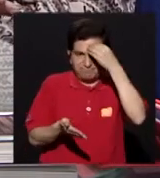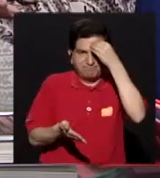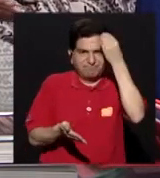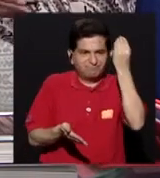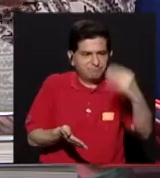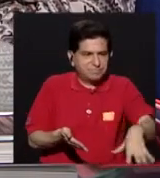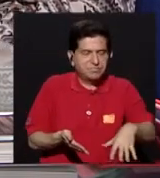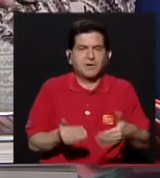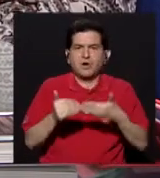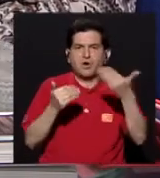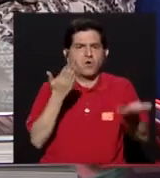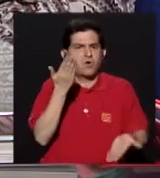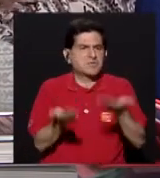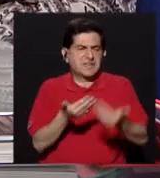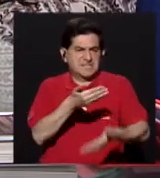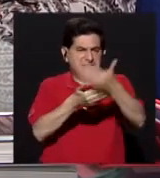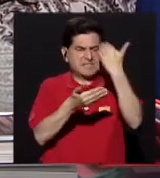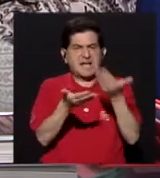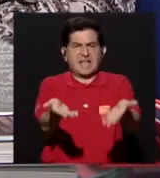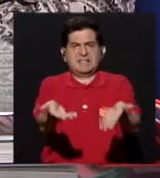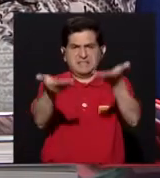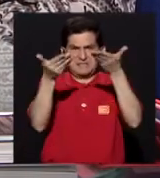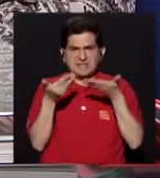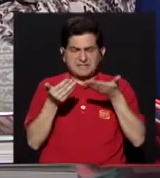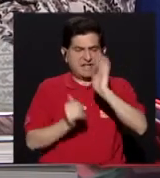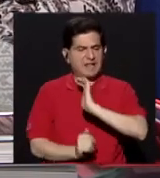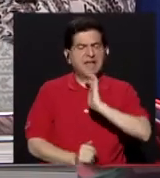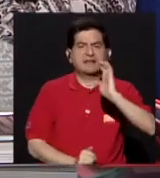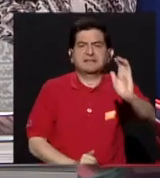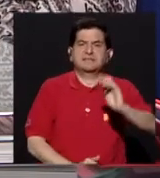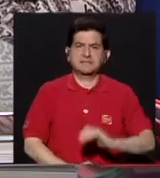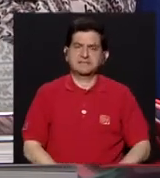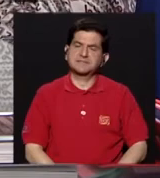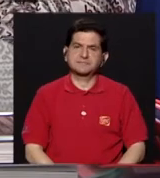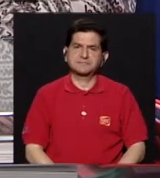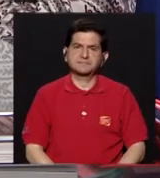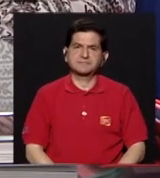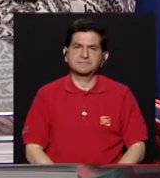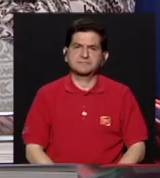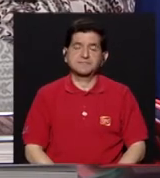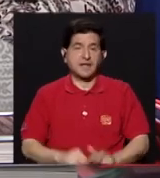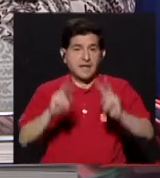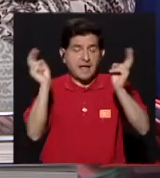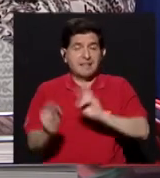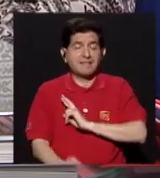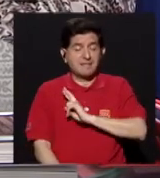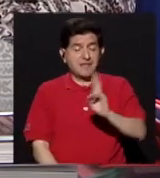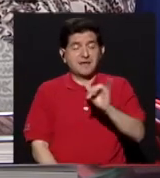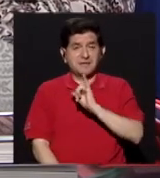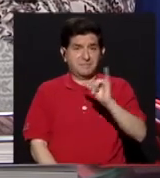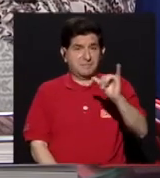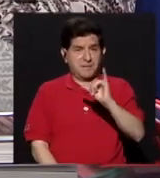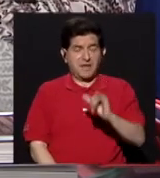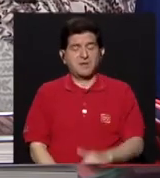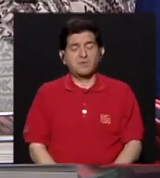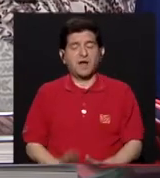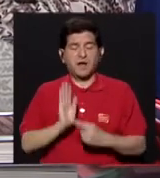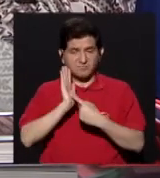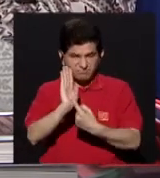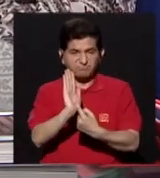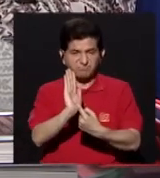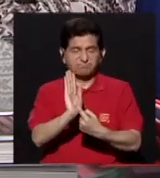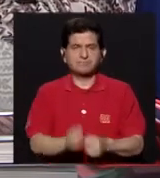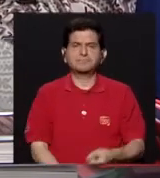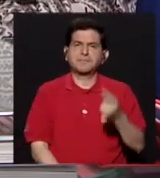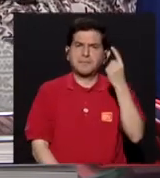de cosas que nos han ido dando desde la infancia. El tema religioso también está muy presente,